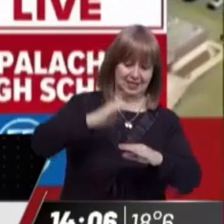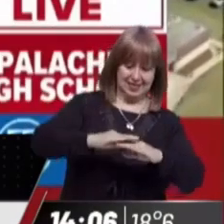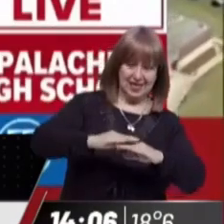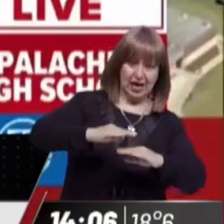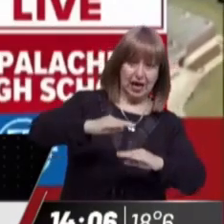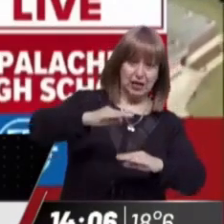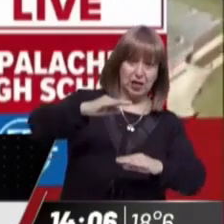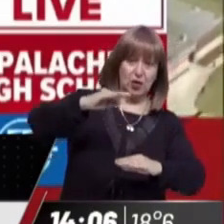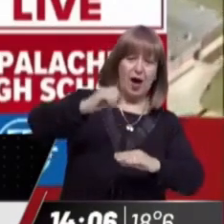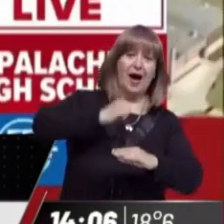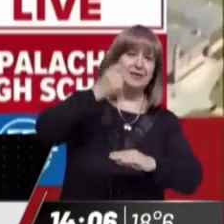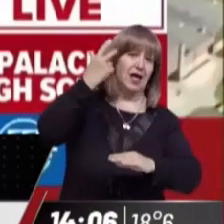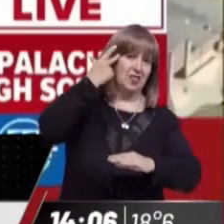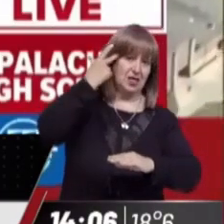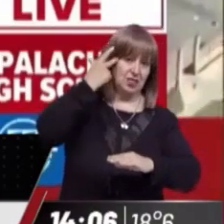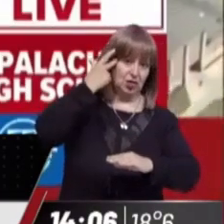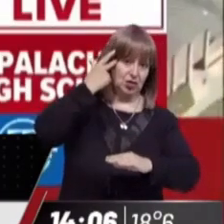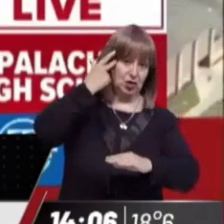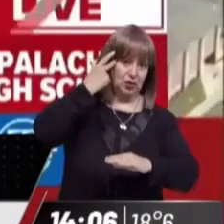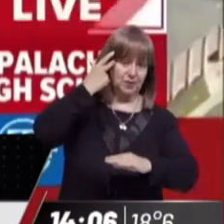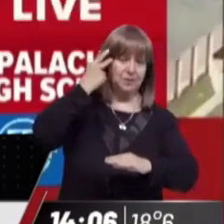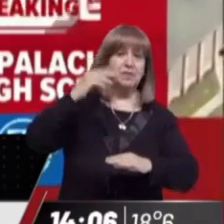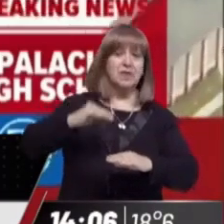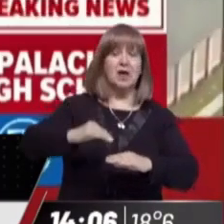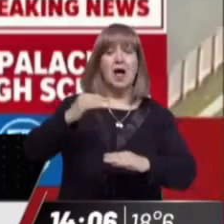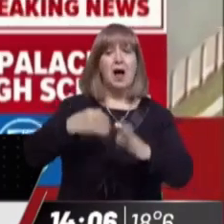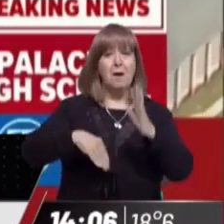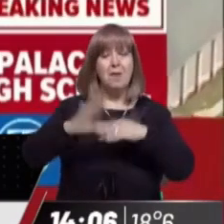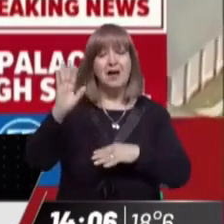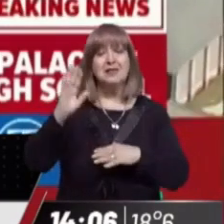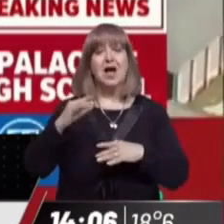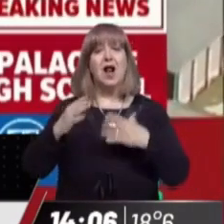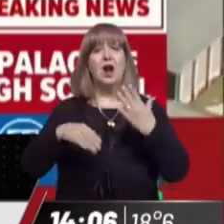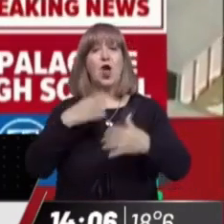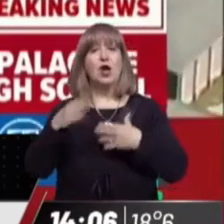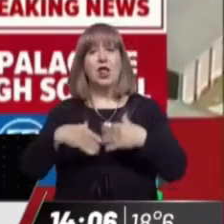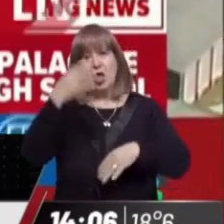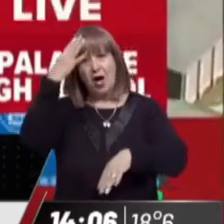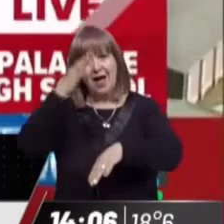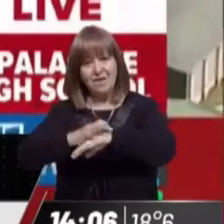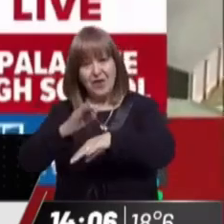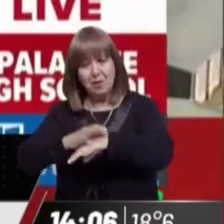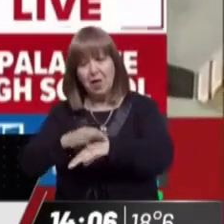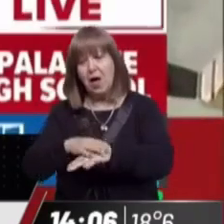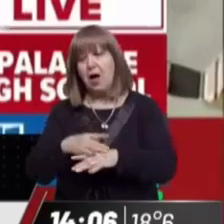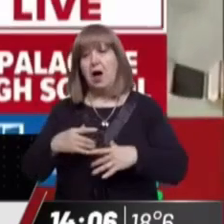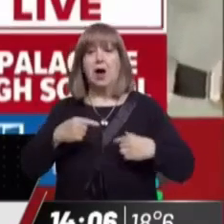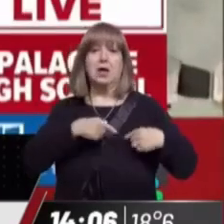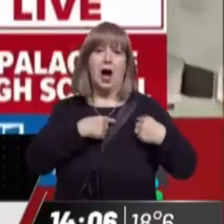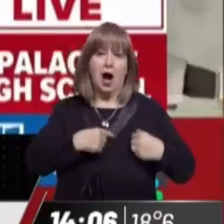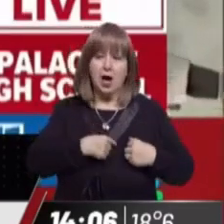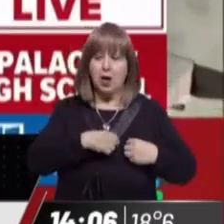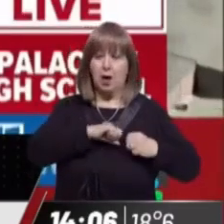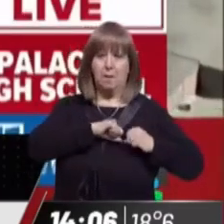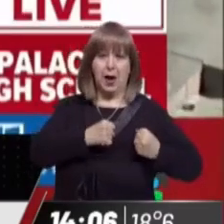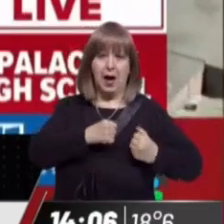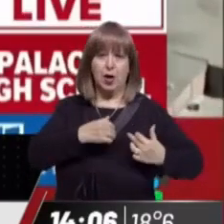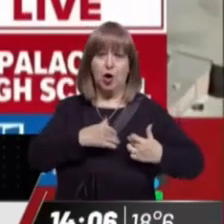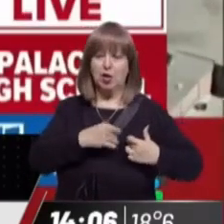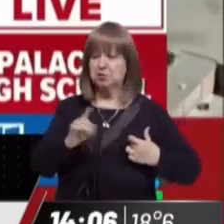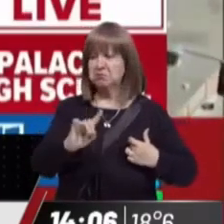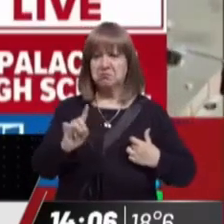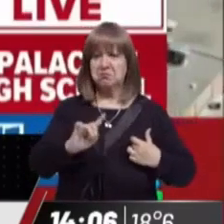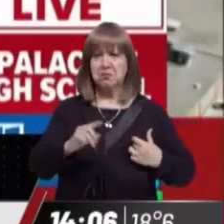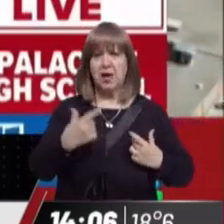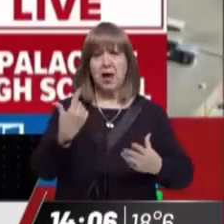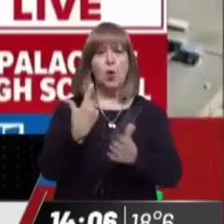no digamos los chicos por lo que han más han muerto no es por enfermedades o por paro cardiorespiratorio por muerte